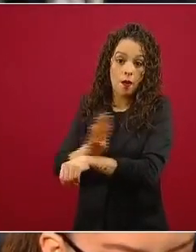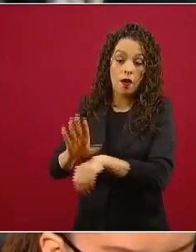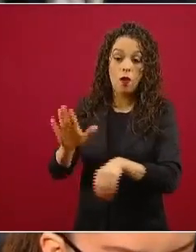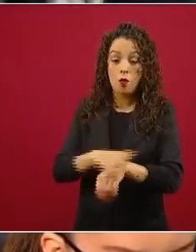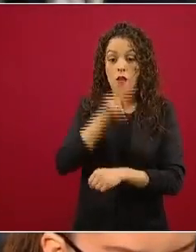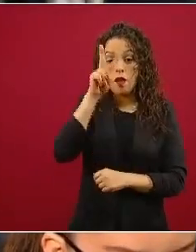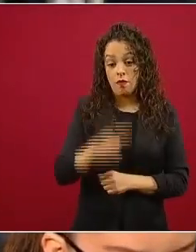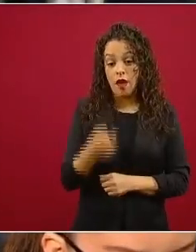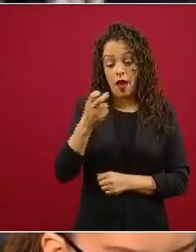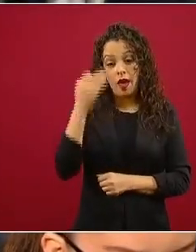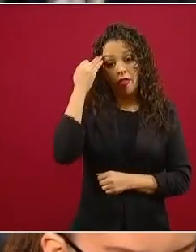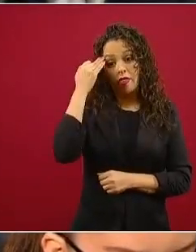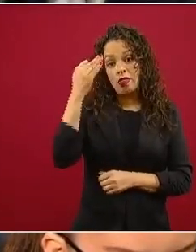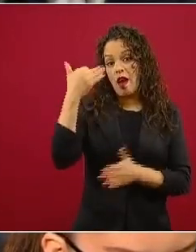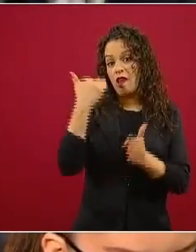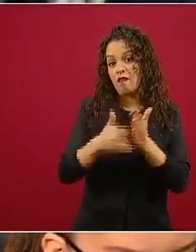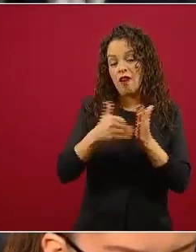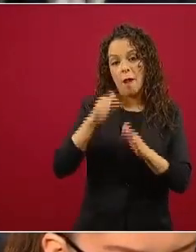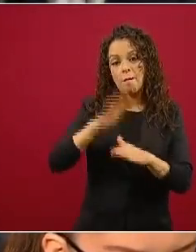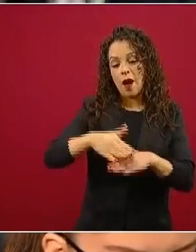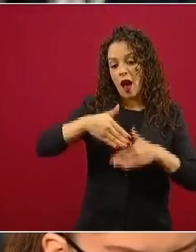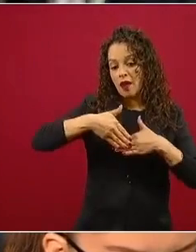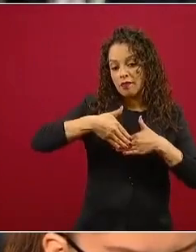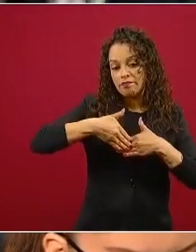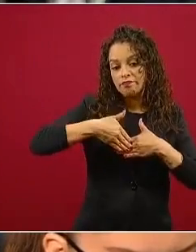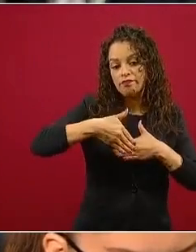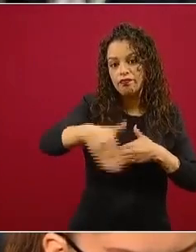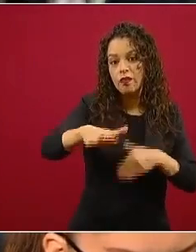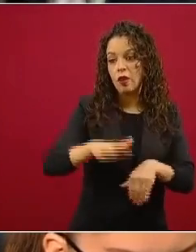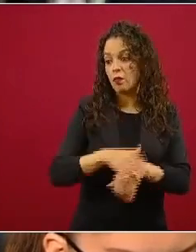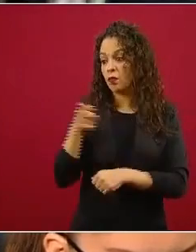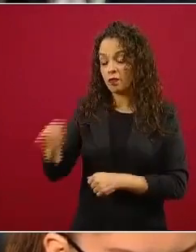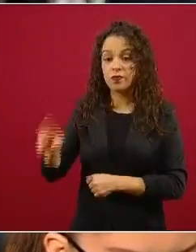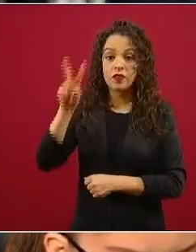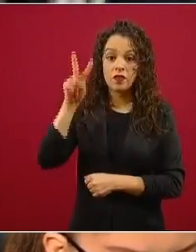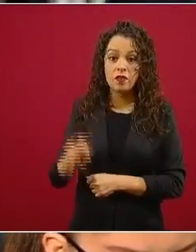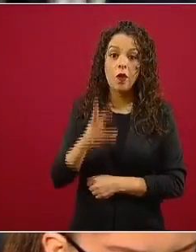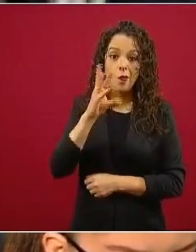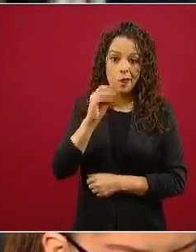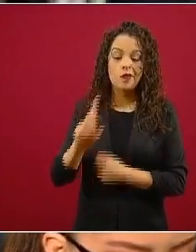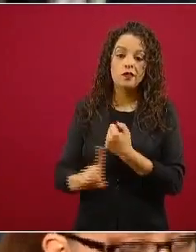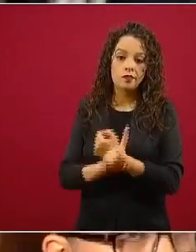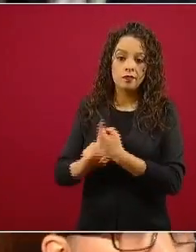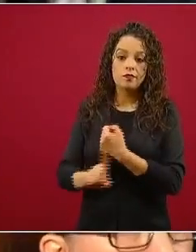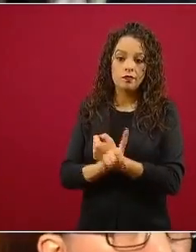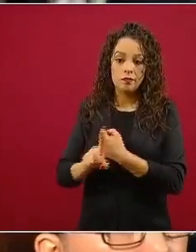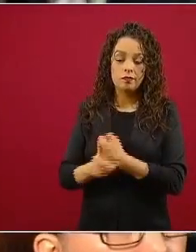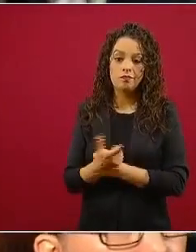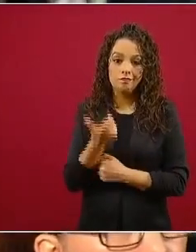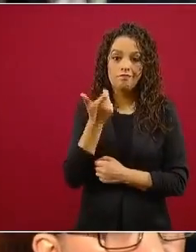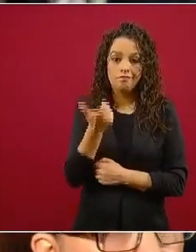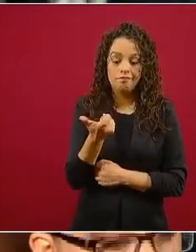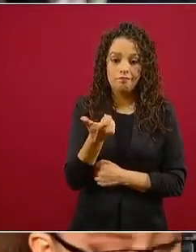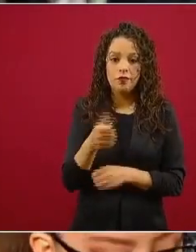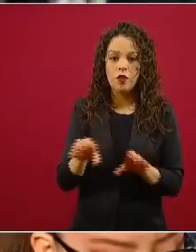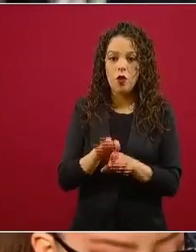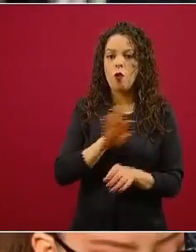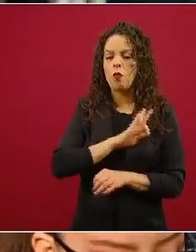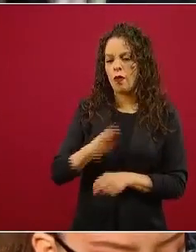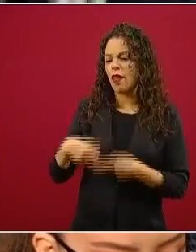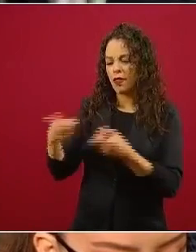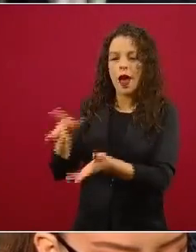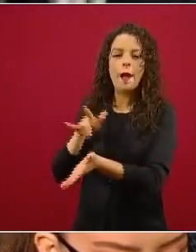el doctor Gatell, y ellos serían de los más afectados. Tal vez la secretaria nos puede apoyar en este tema. Y la